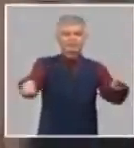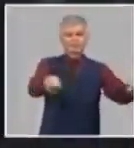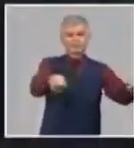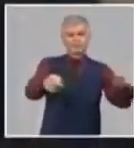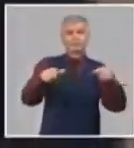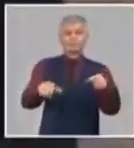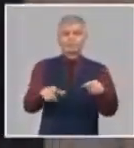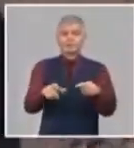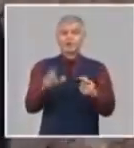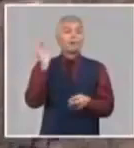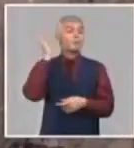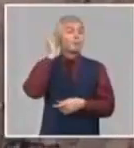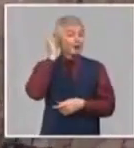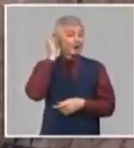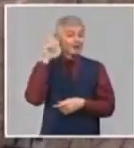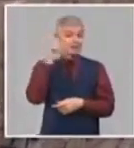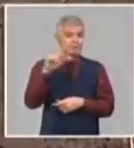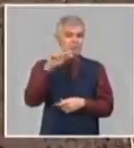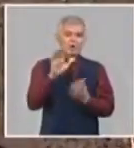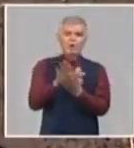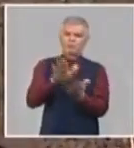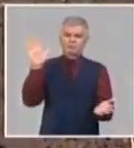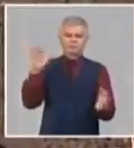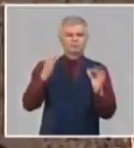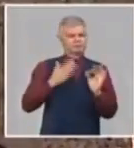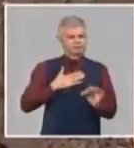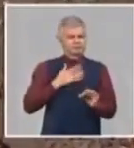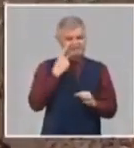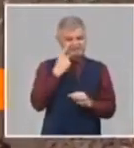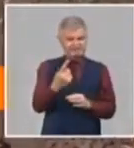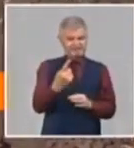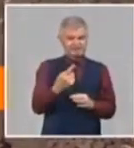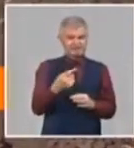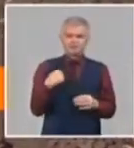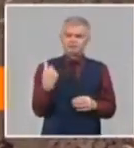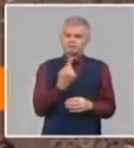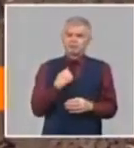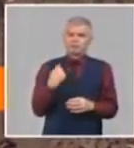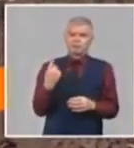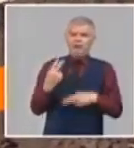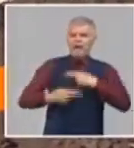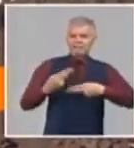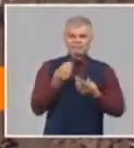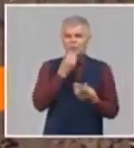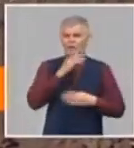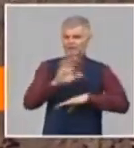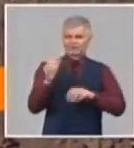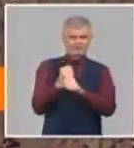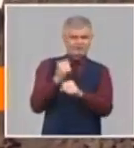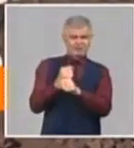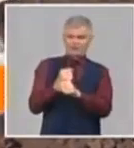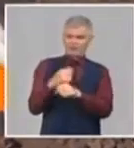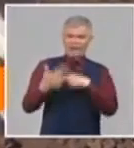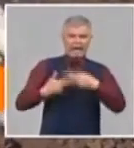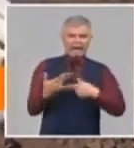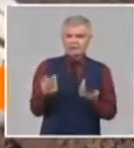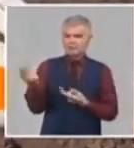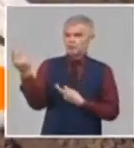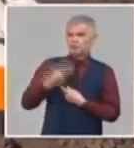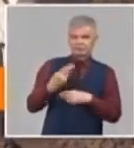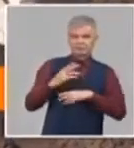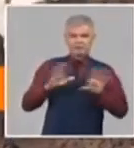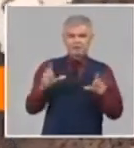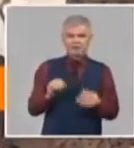camagüeyana se hace sentir desde el campo. Y todo lo que se me indique de hacer en cualquier trabajo lo hacemos, lo mismo